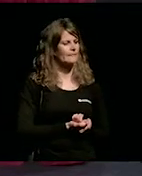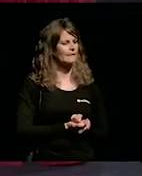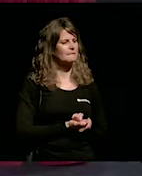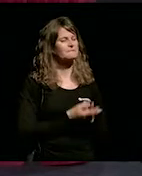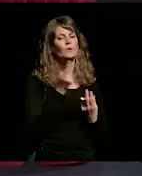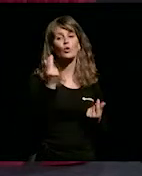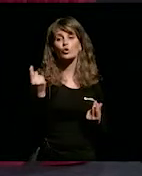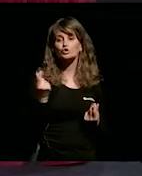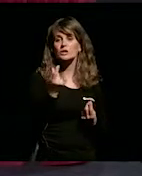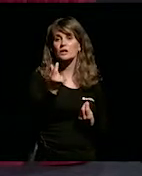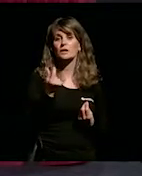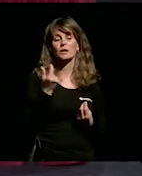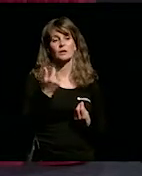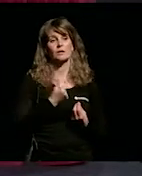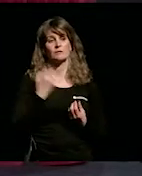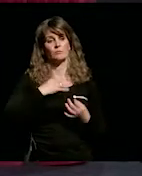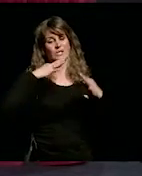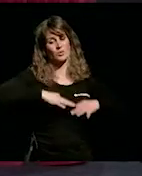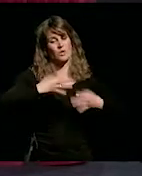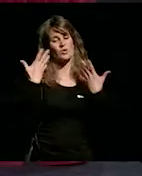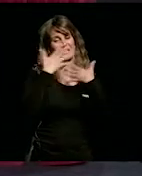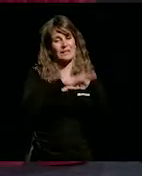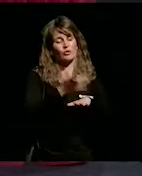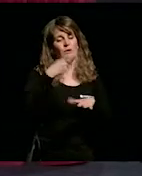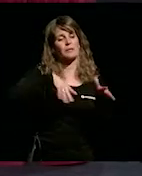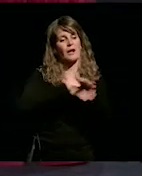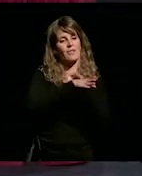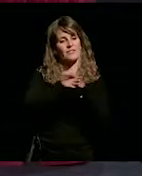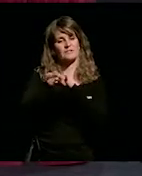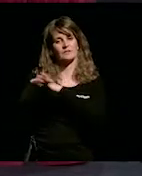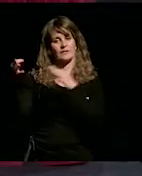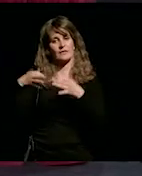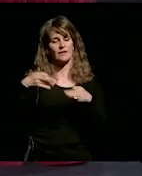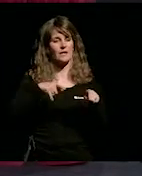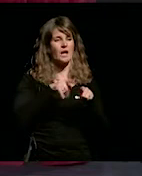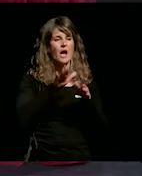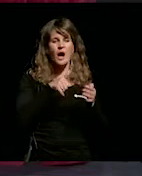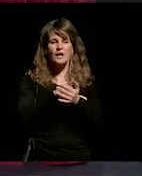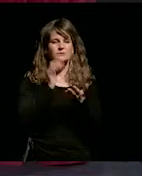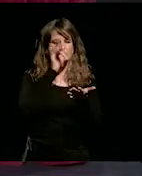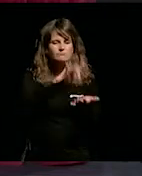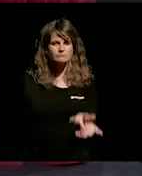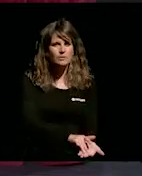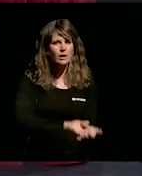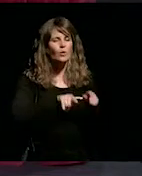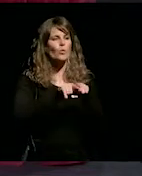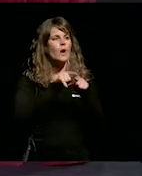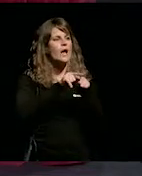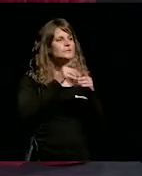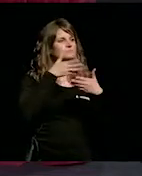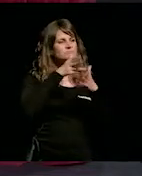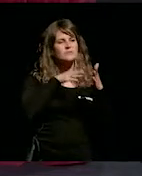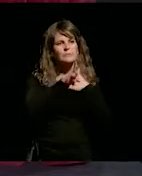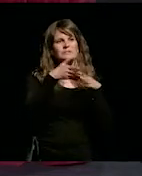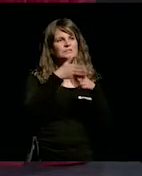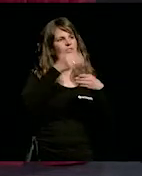El coste de asegurarnos de la integración y la accesibilidad va y traspasa la escena, las bambalinas, la